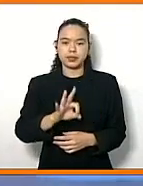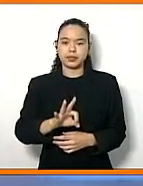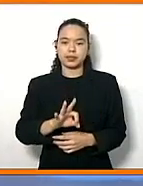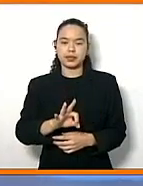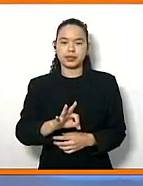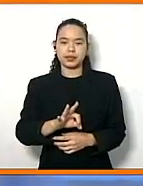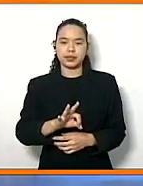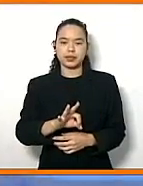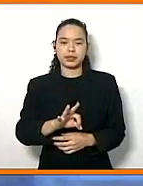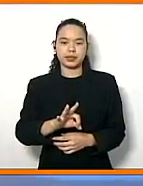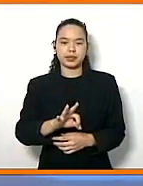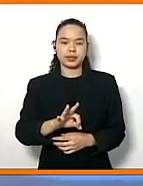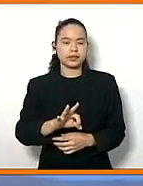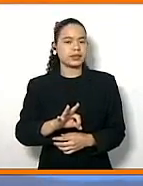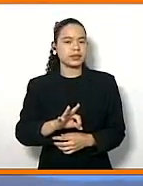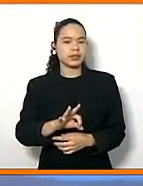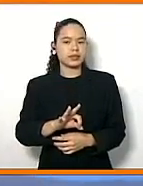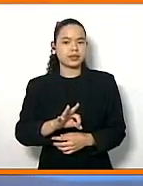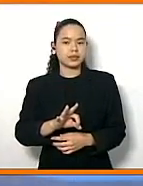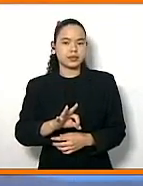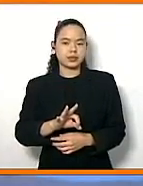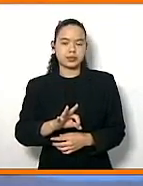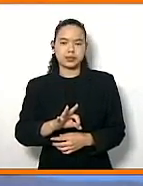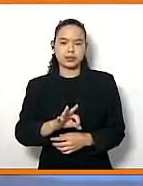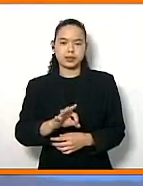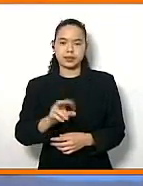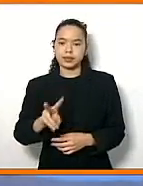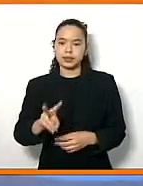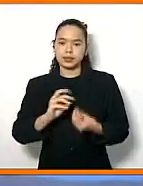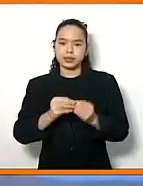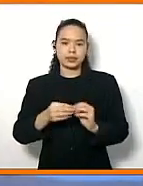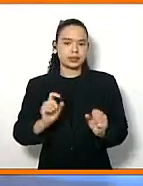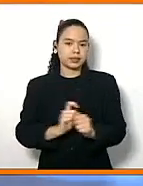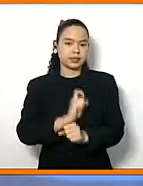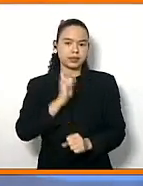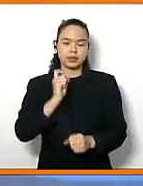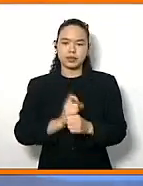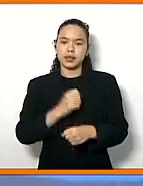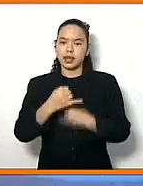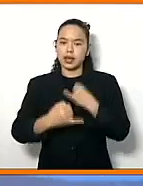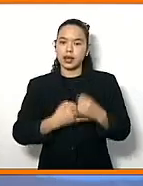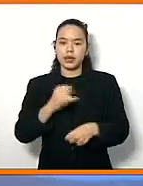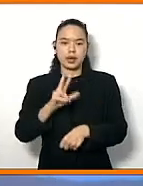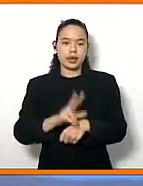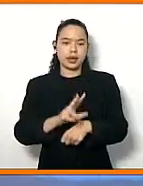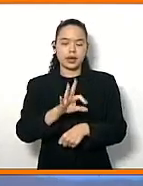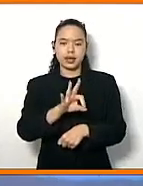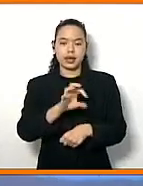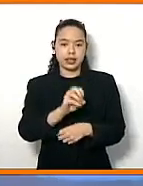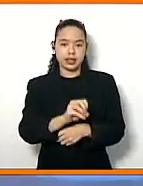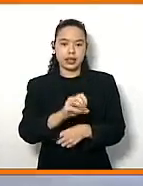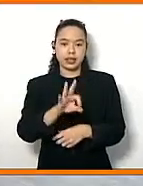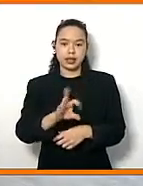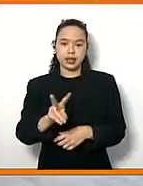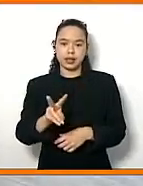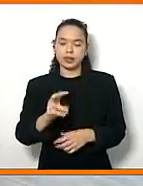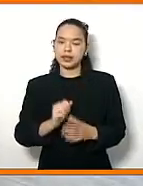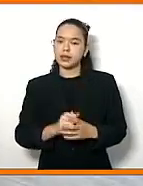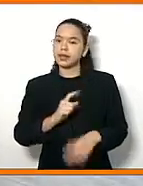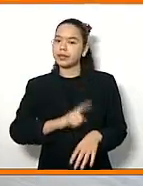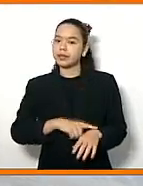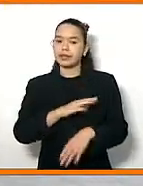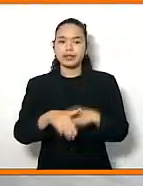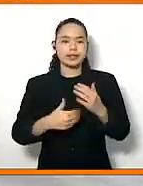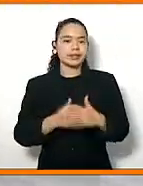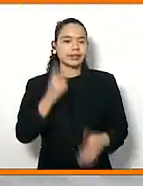9. Tercer y decisivo dígito ganador, este es el 2. Número favorecido para jugar 3 es el 092. Llegó el